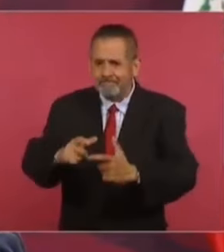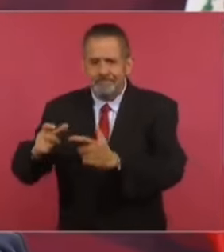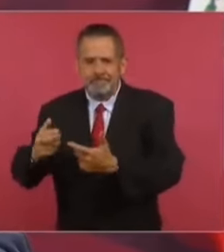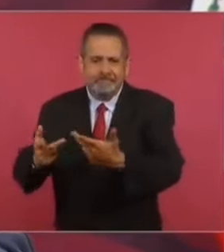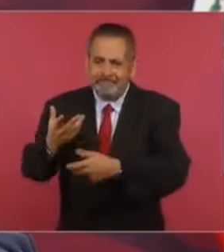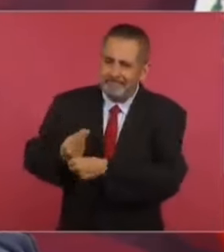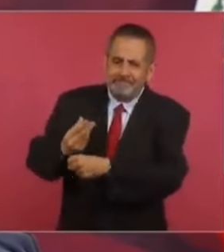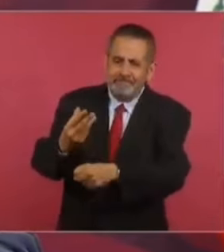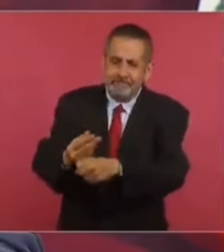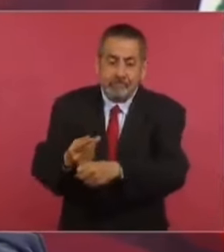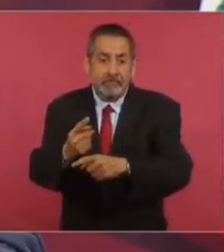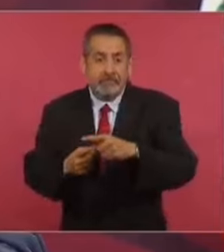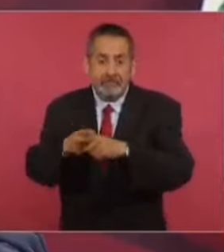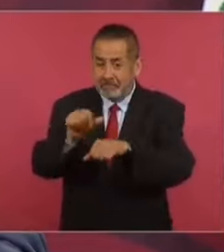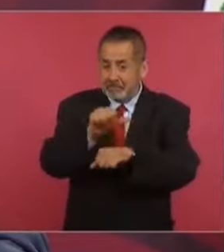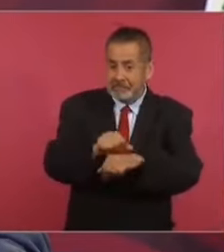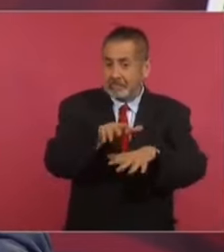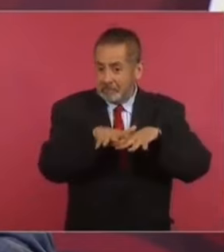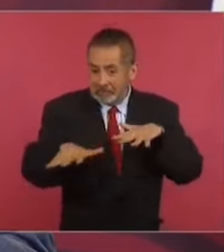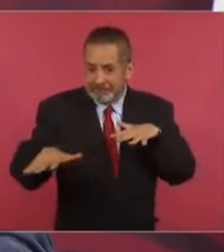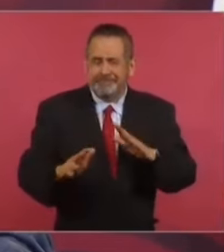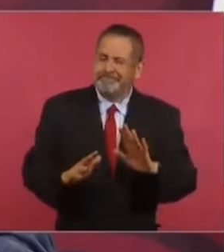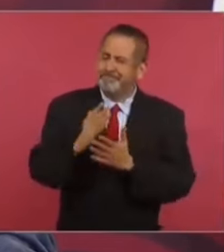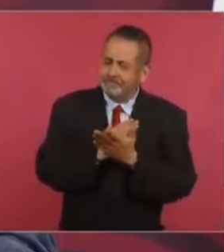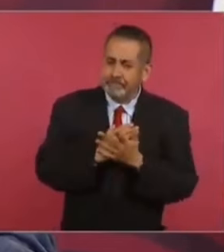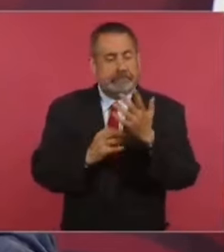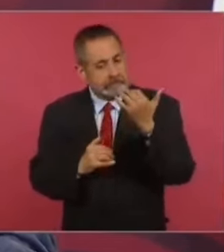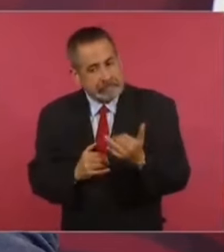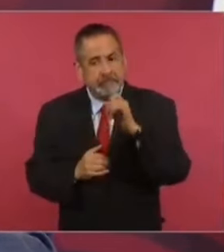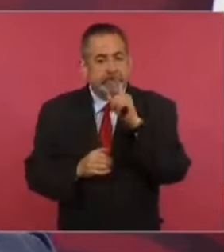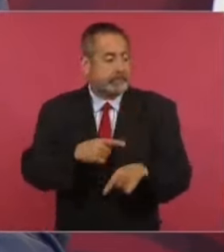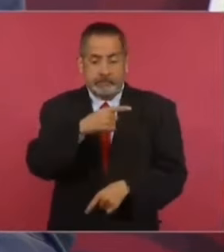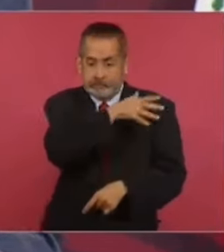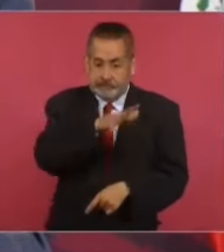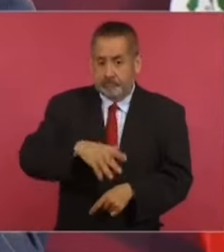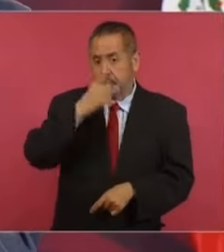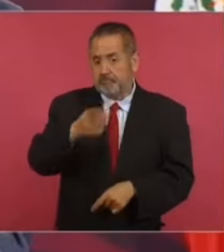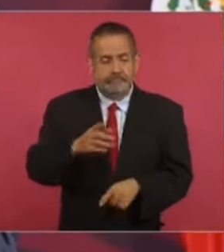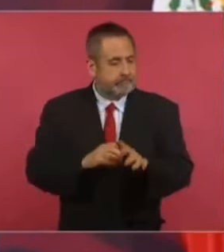se está arreglando. Pero además, lo que comentaba el general, todavía